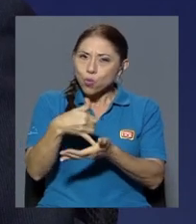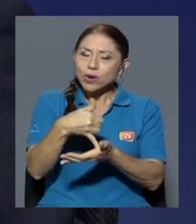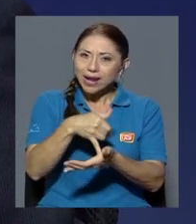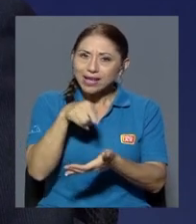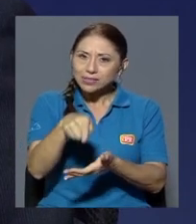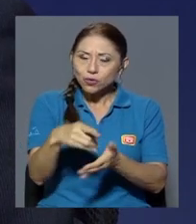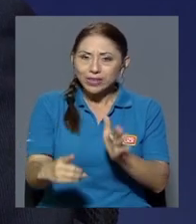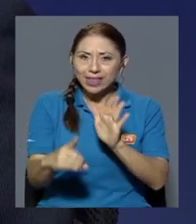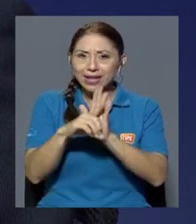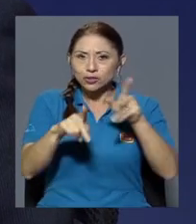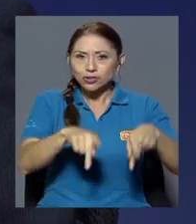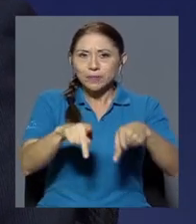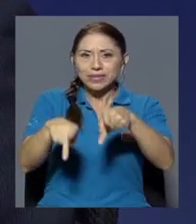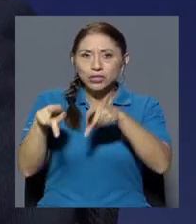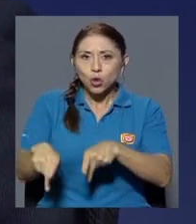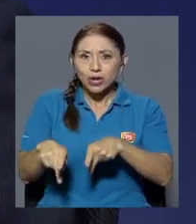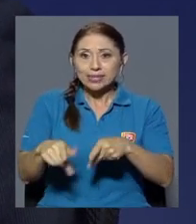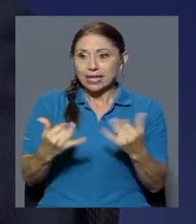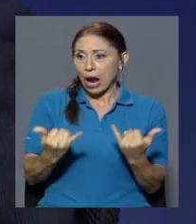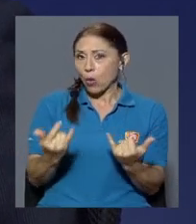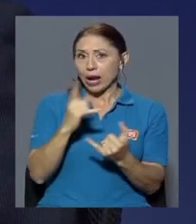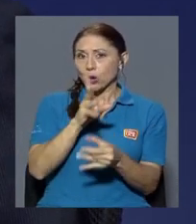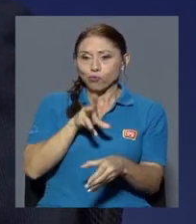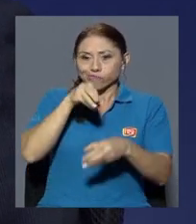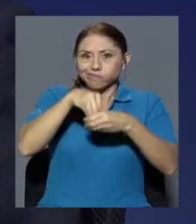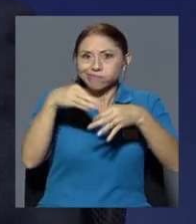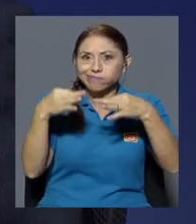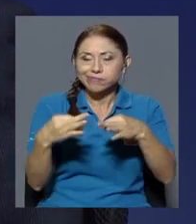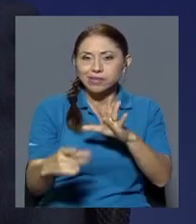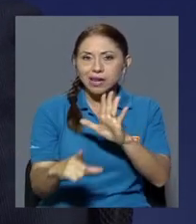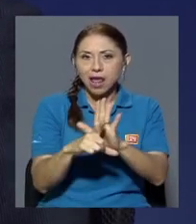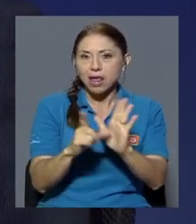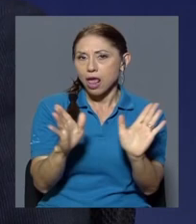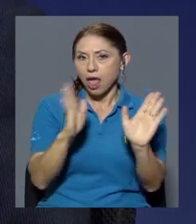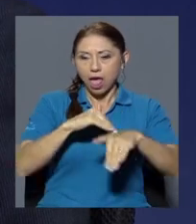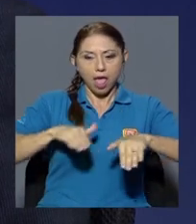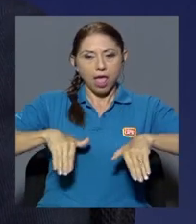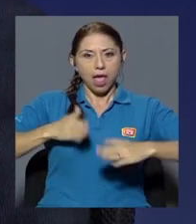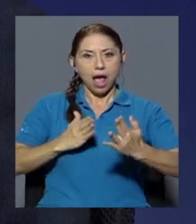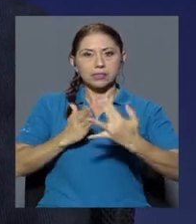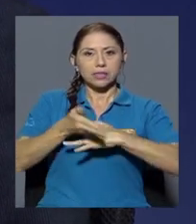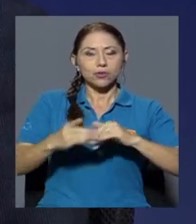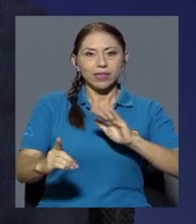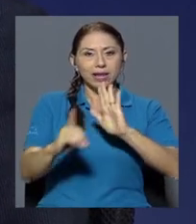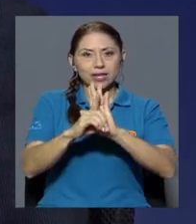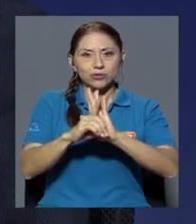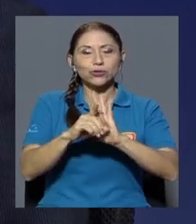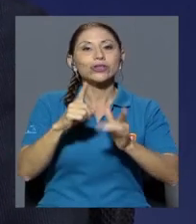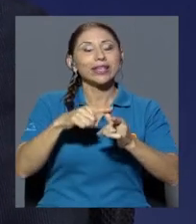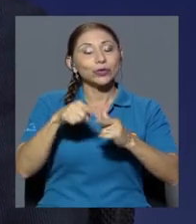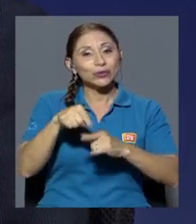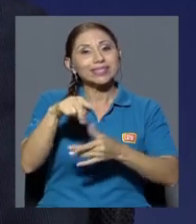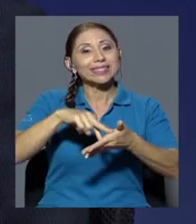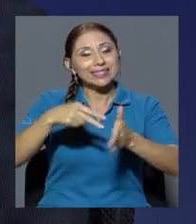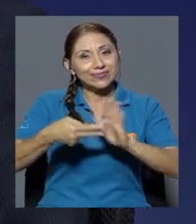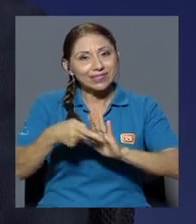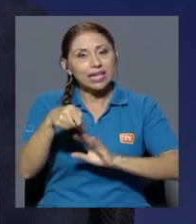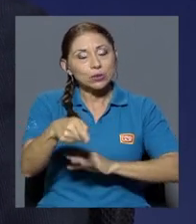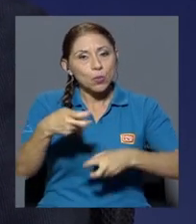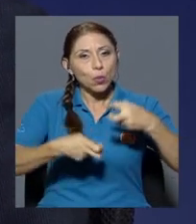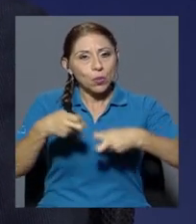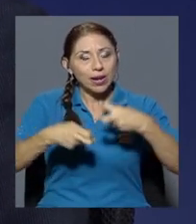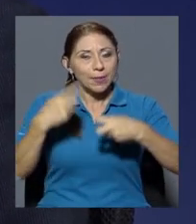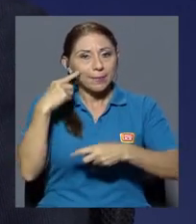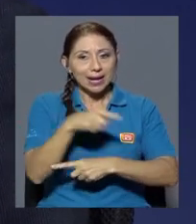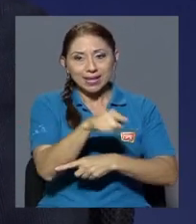personas que han estado al margen de la ley y no han tenido acceso a derechos y me parece que en esa medida ha habido un enorme un enorme